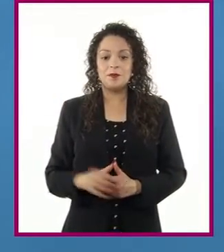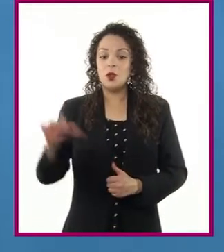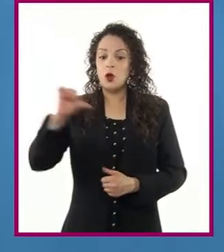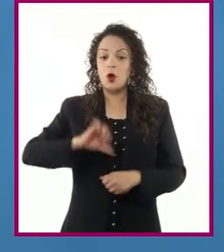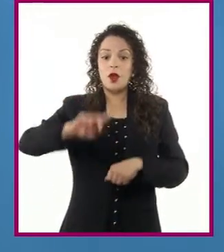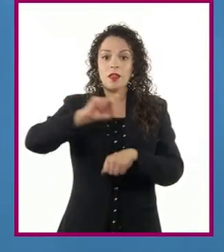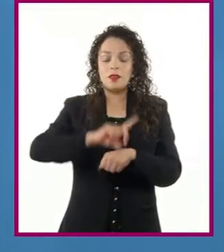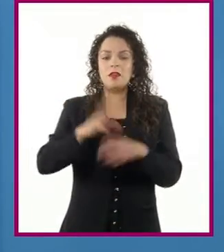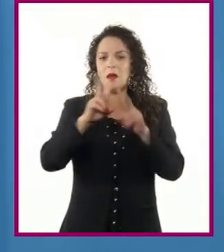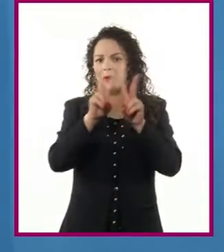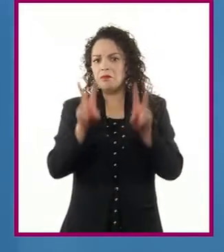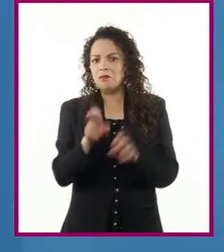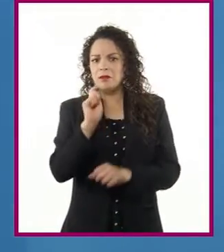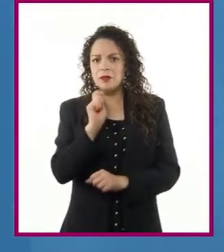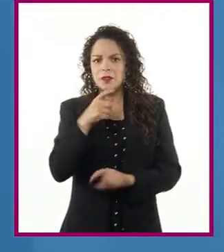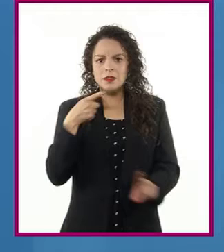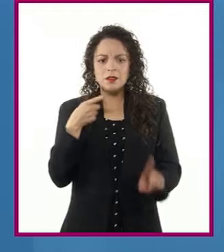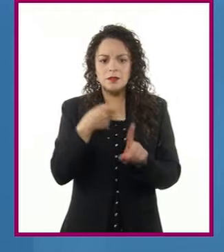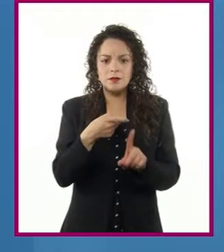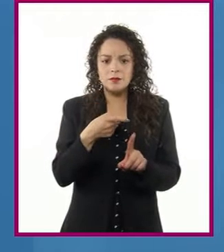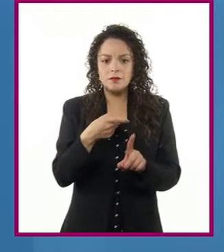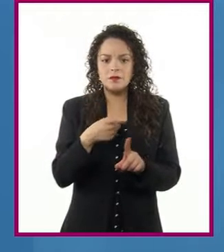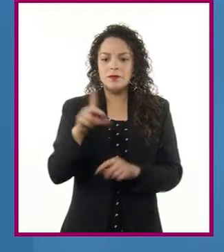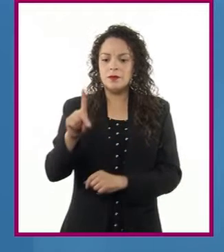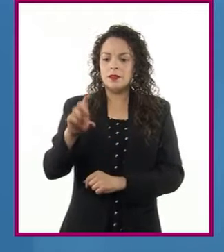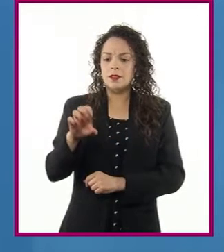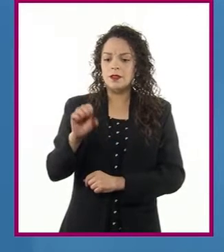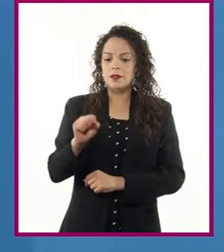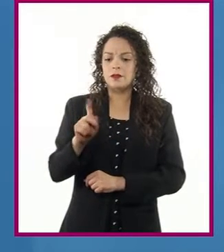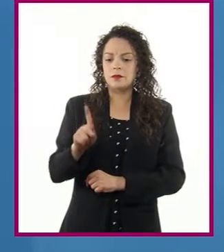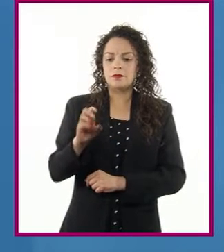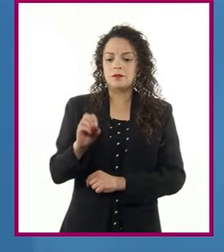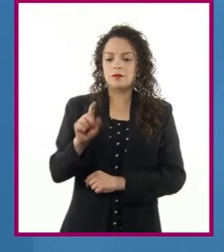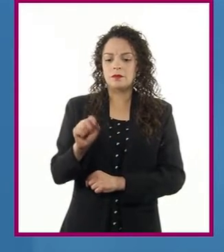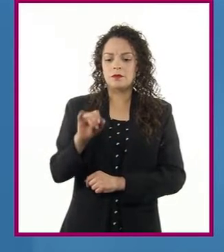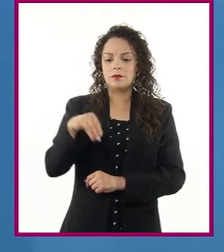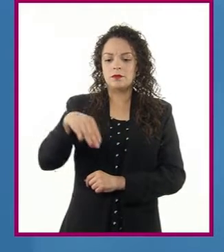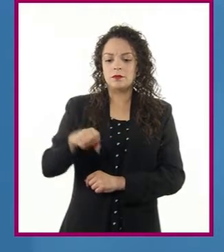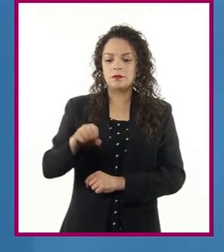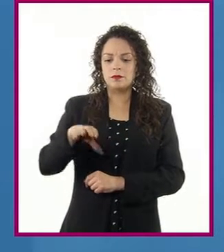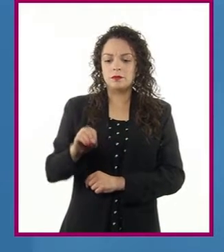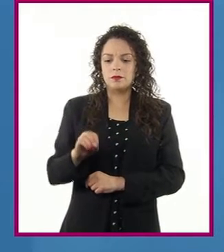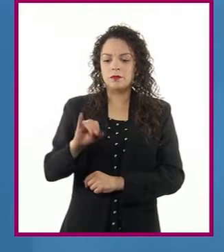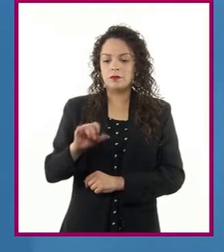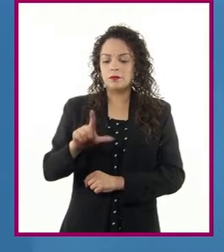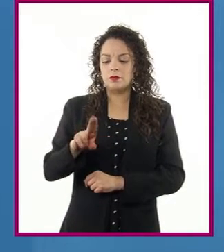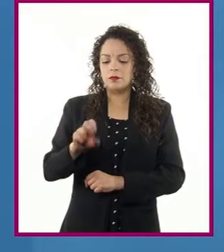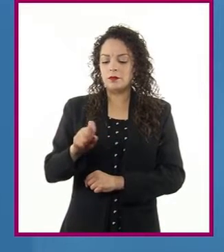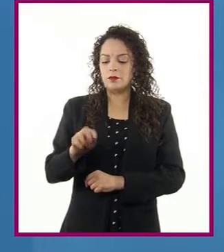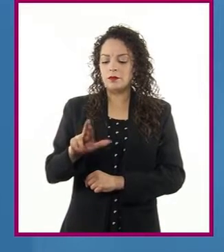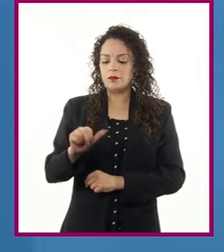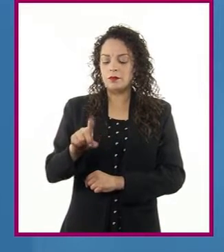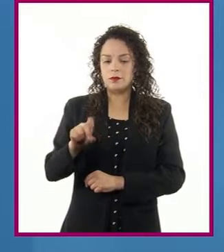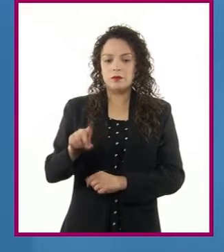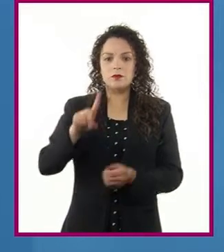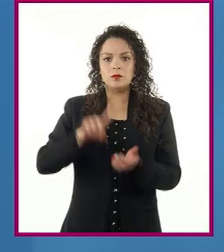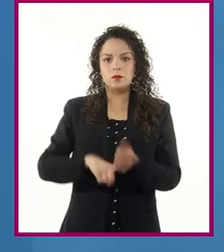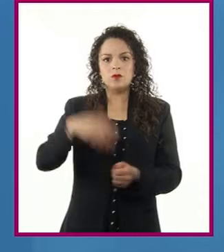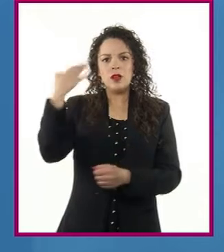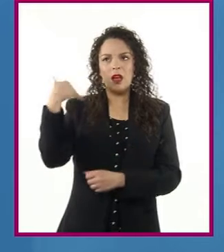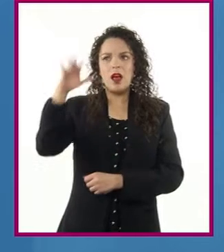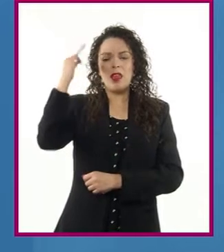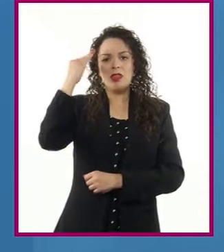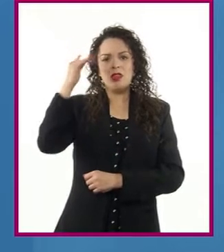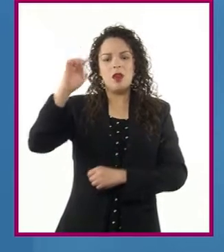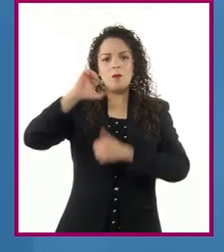hoy abordaremos el tema de el despotismo ilustrado, el cual fue una característica de los gobiernos monárquicos europeos